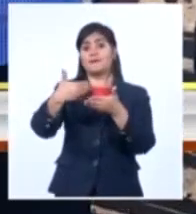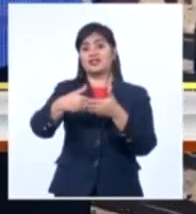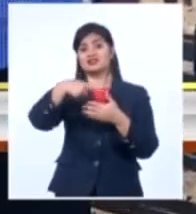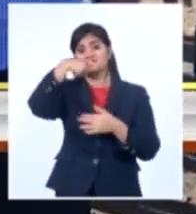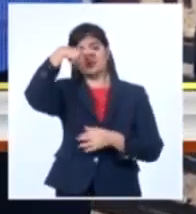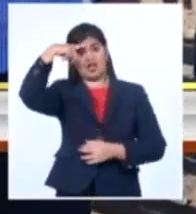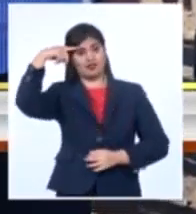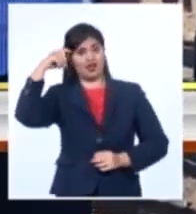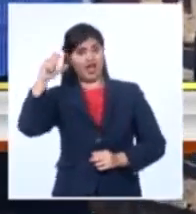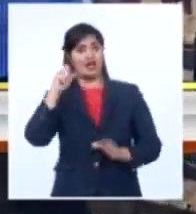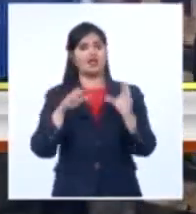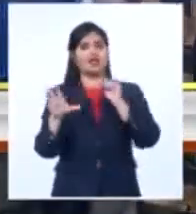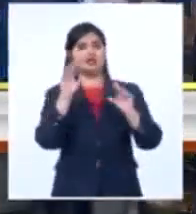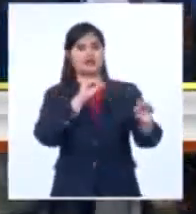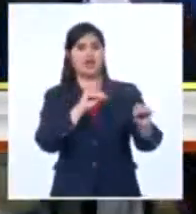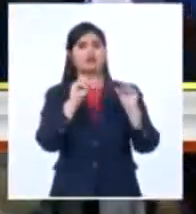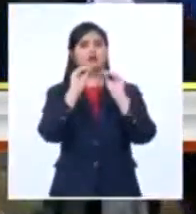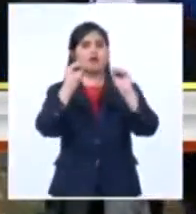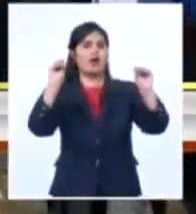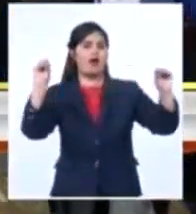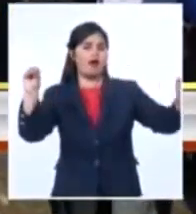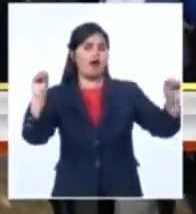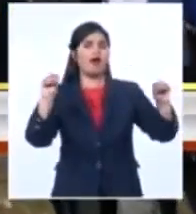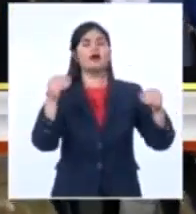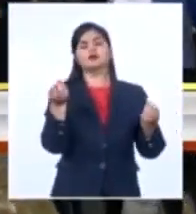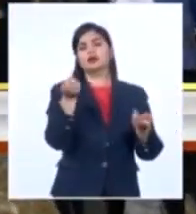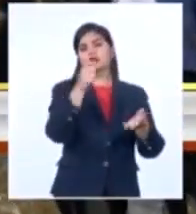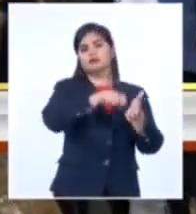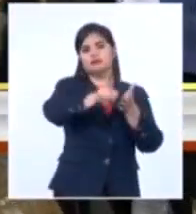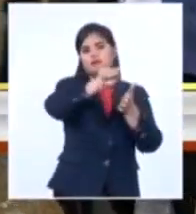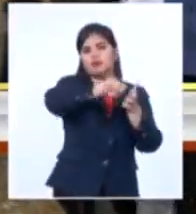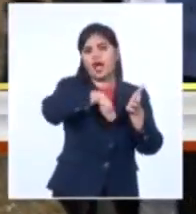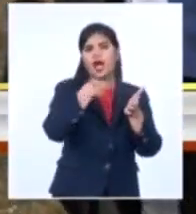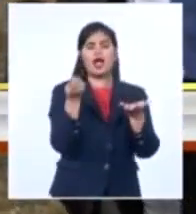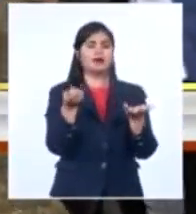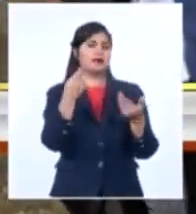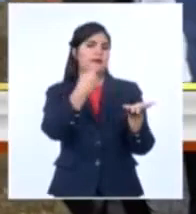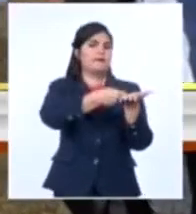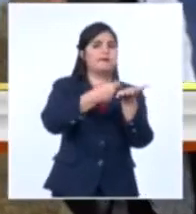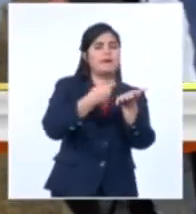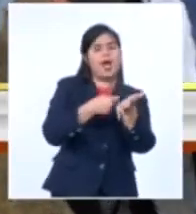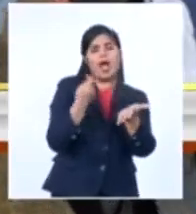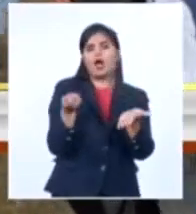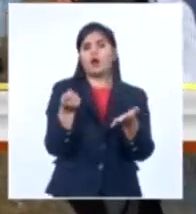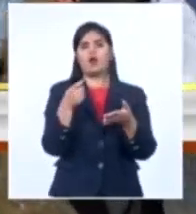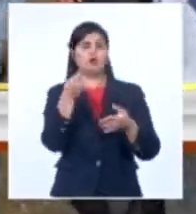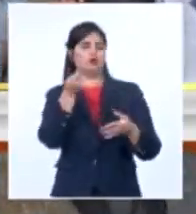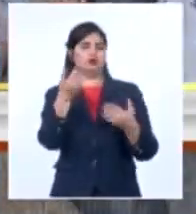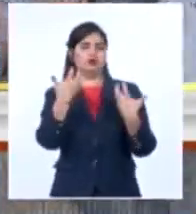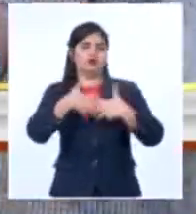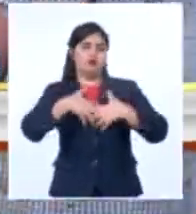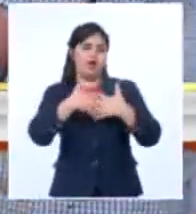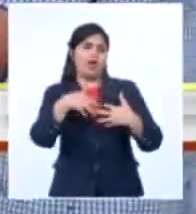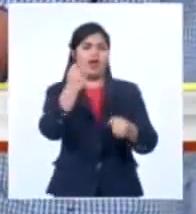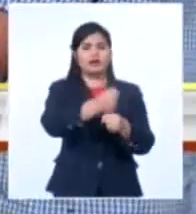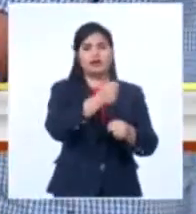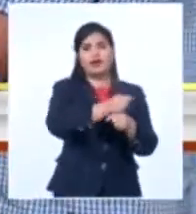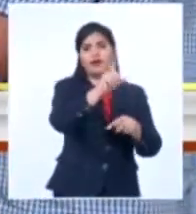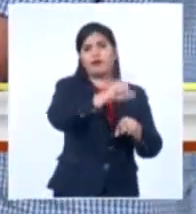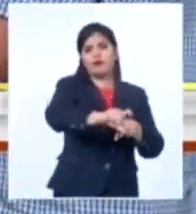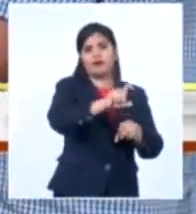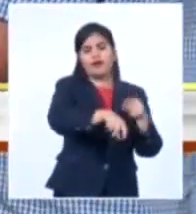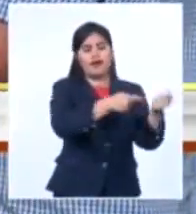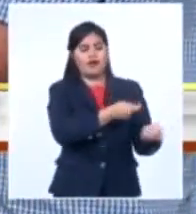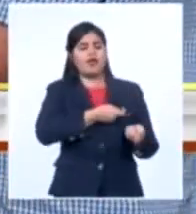Clara, conocieron sobre la distribución de utilidades, el desarrollo de pastos y forrajes y el uso de un suplemento mineral con